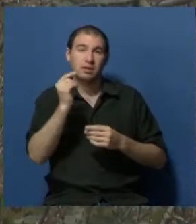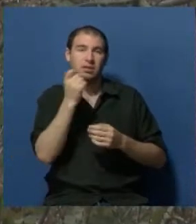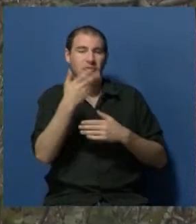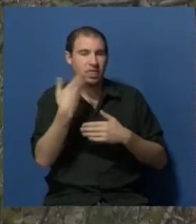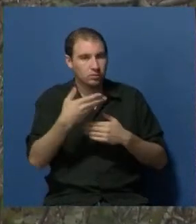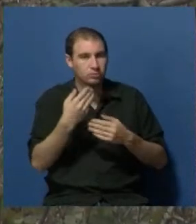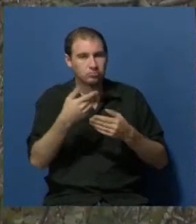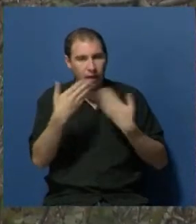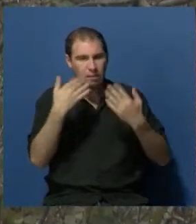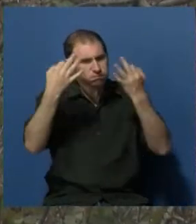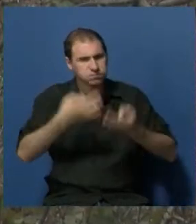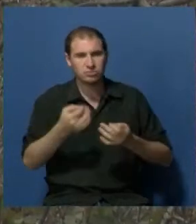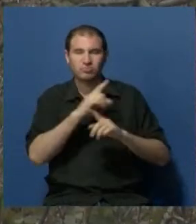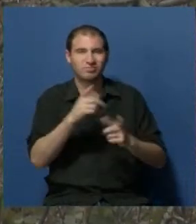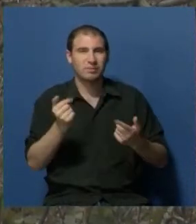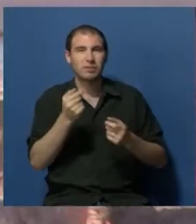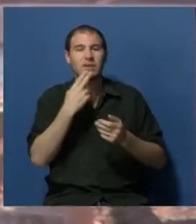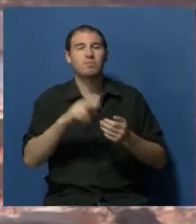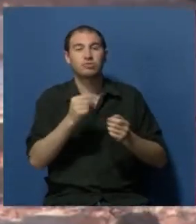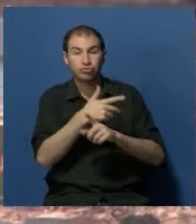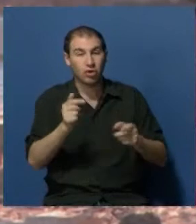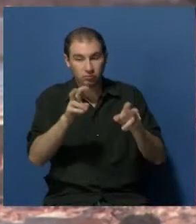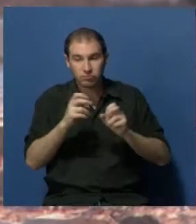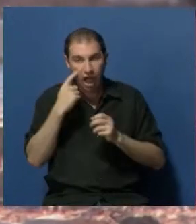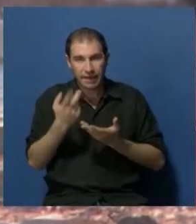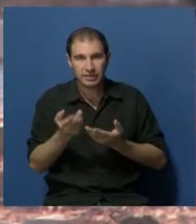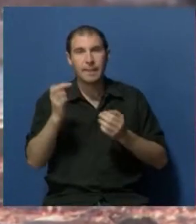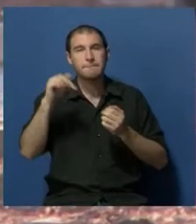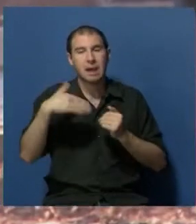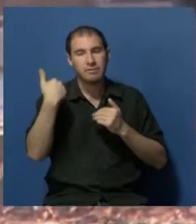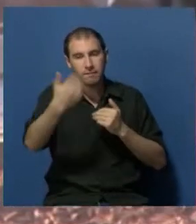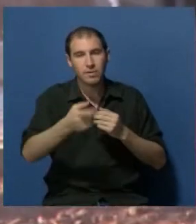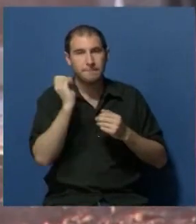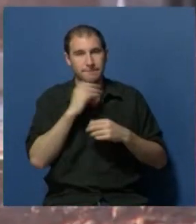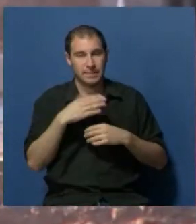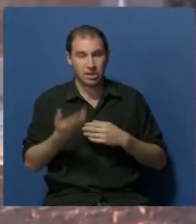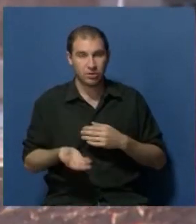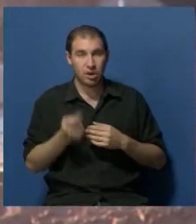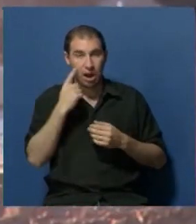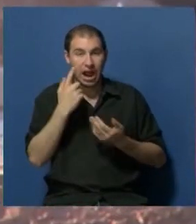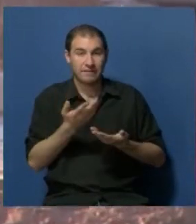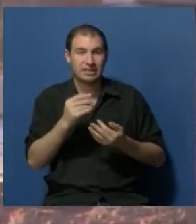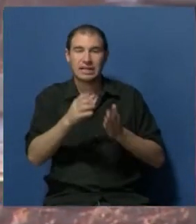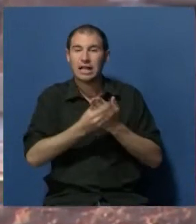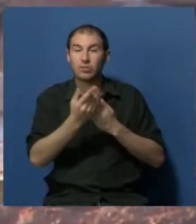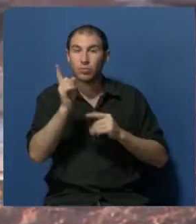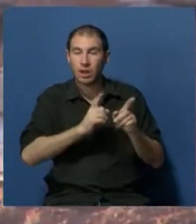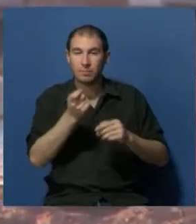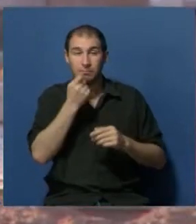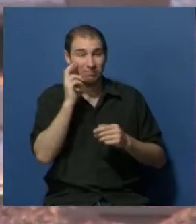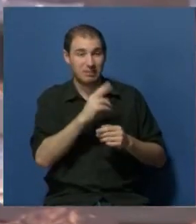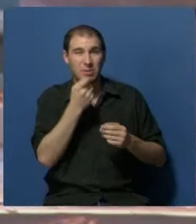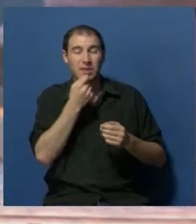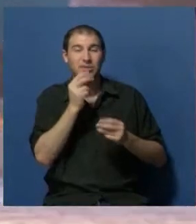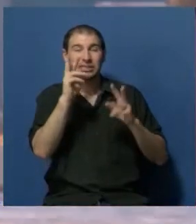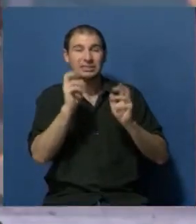de fondo donde se vean todos los ingresos y se planifique mejor cuáles van a ser los gastos. Fíjense lo que ha pasado con el